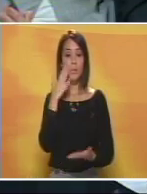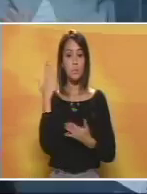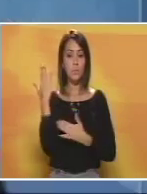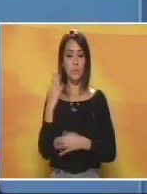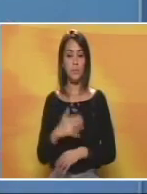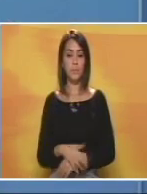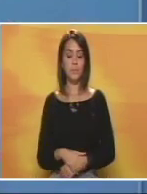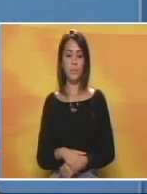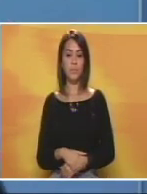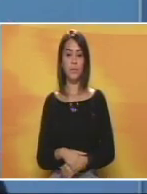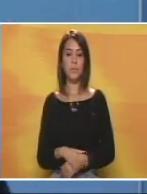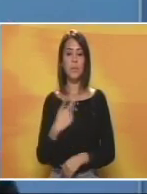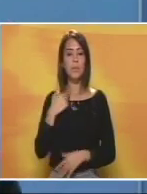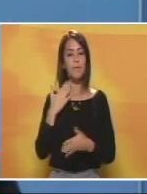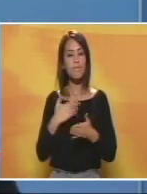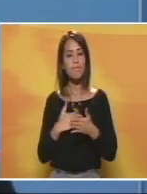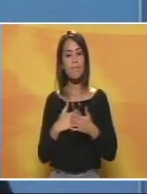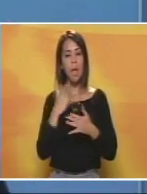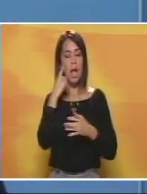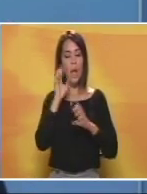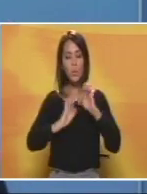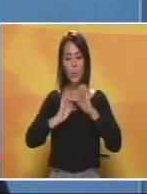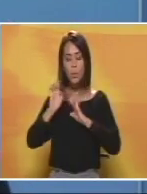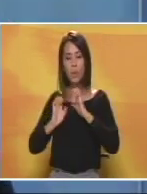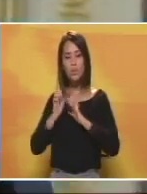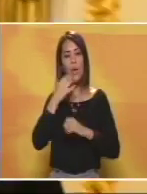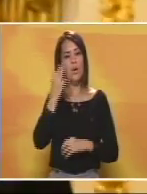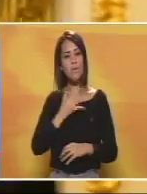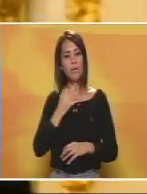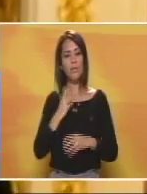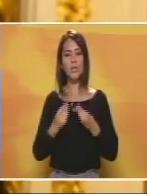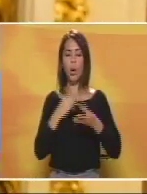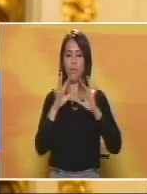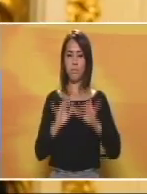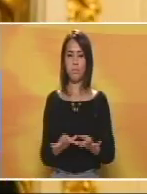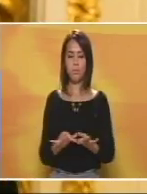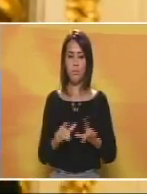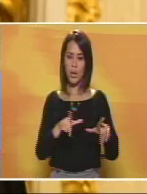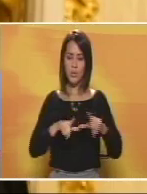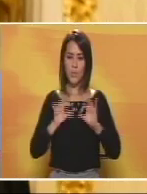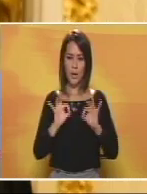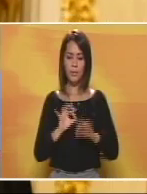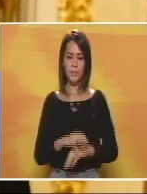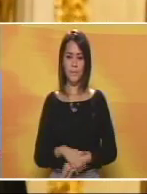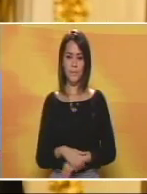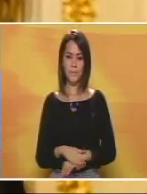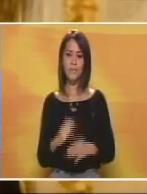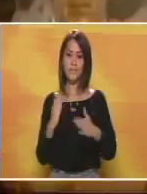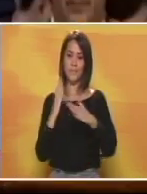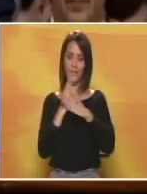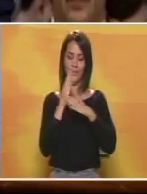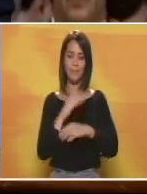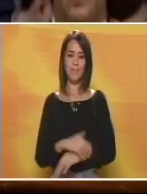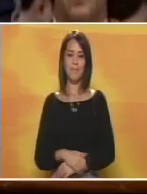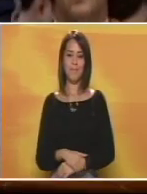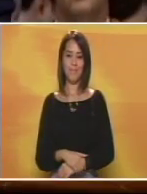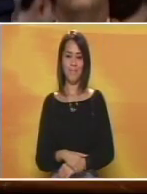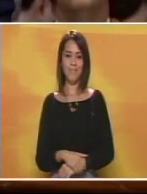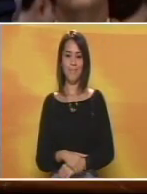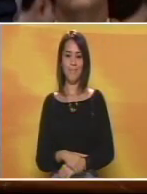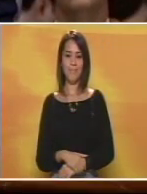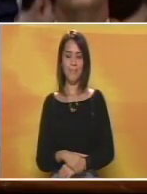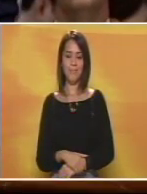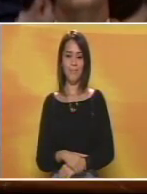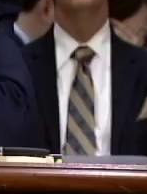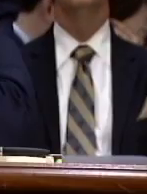la CIA comparece en su audiencia de confirmación como secretario de Estado. Los detalles se los contamos en pocos minutos al